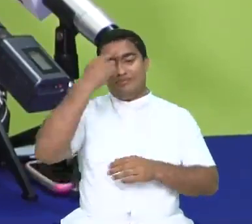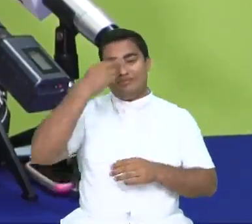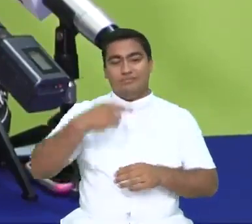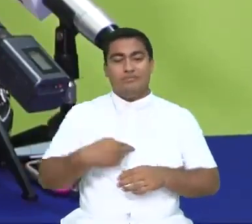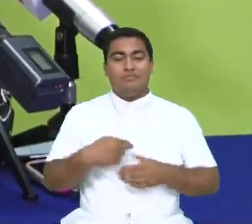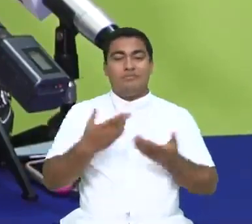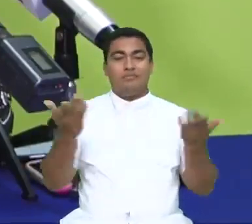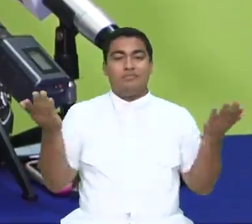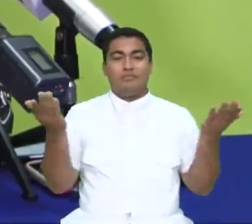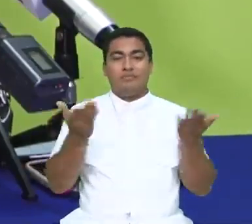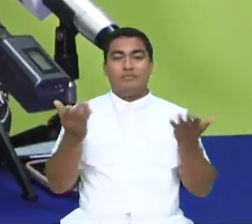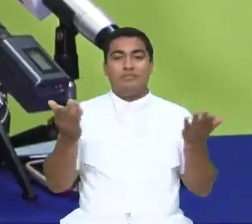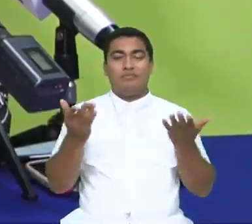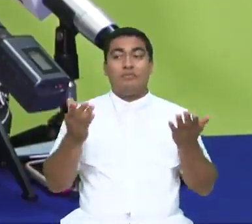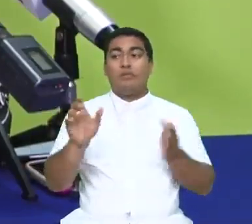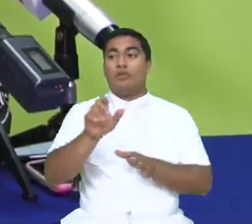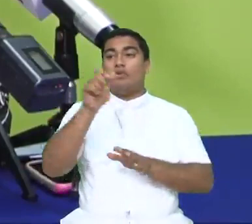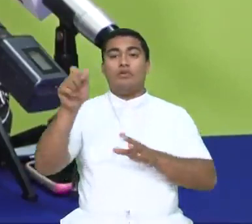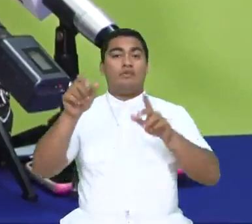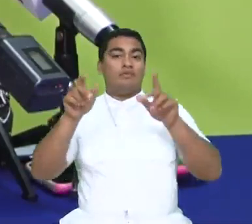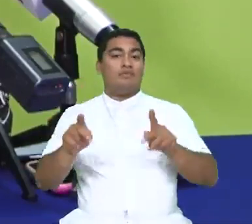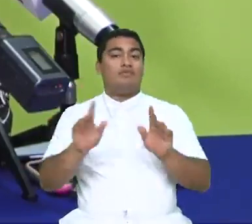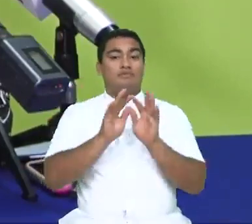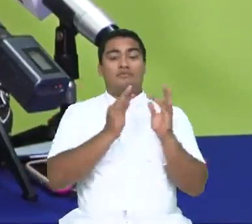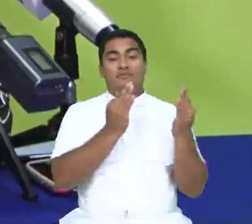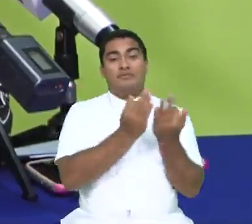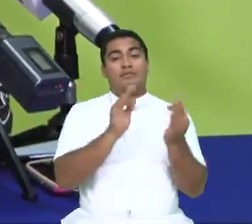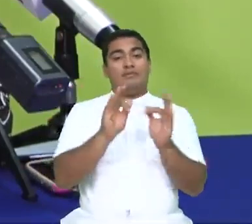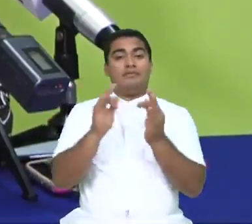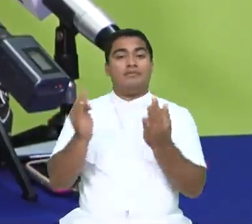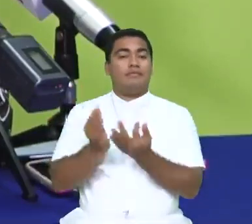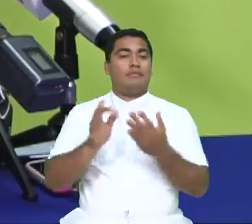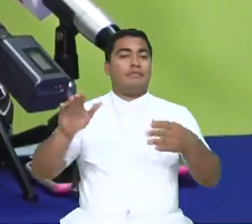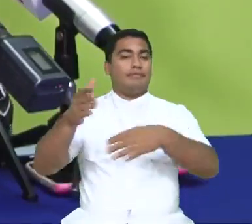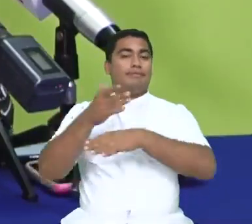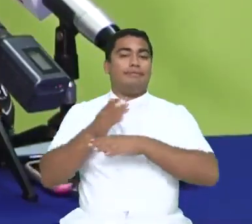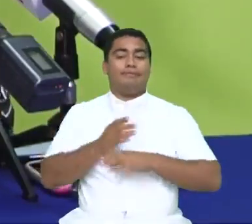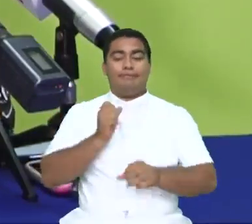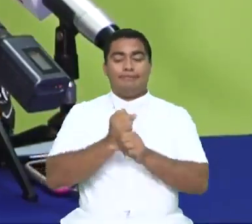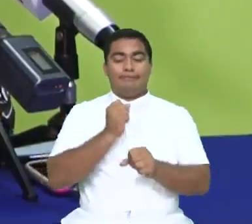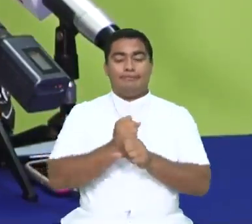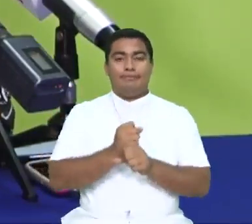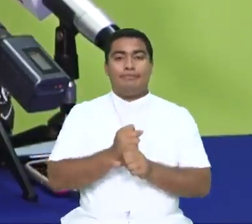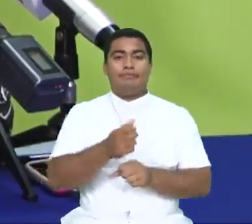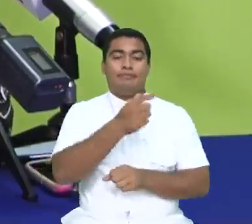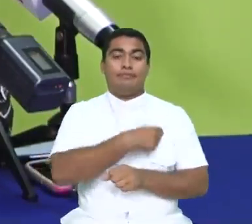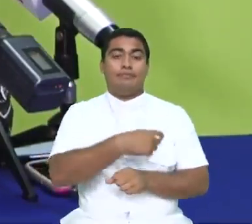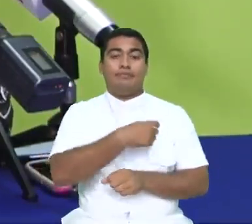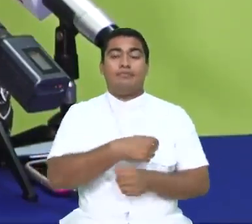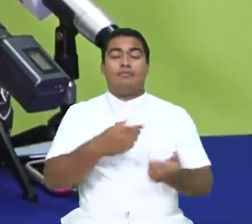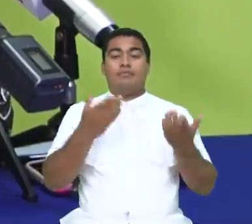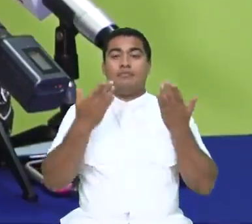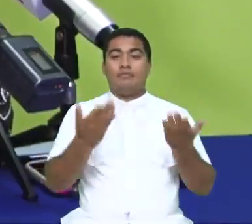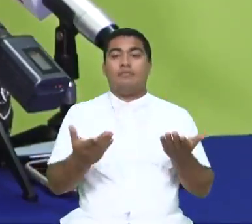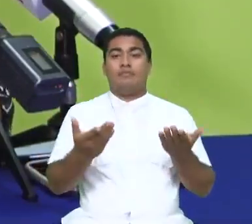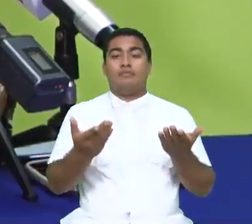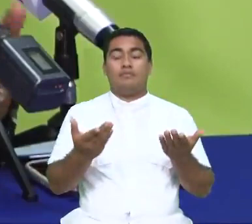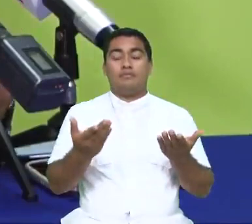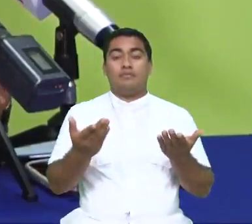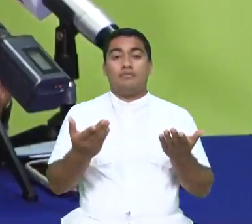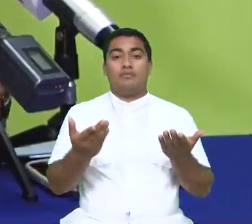de proteger al resto de la familia en los espacios de trabajo y de escuela para realmente cuando